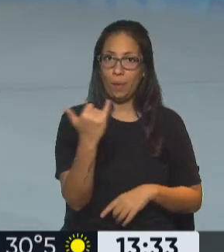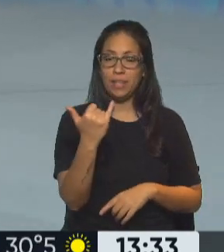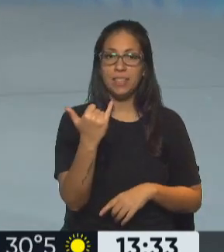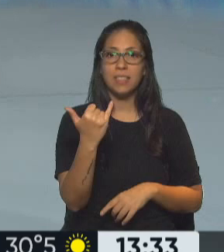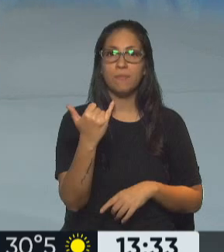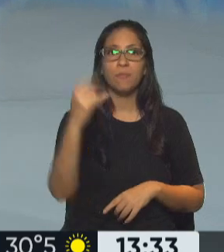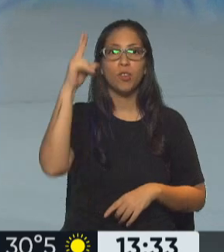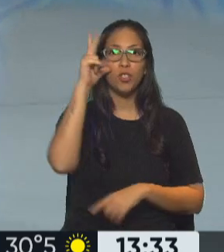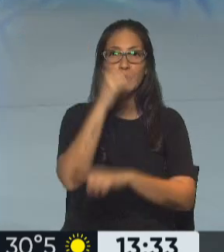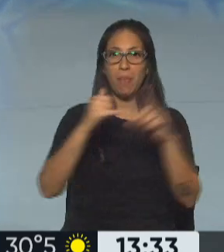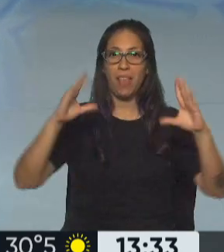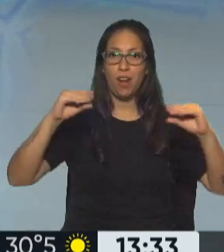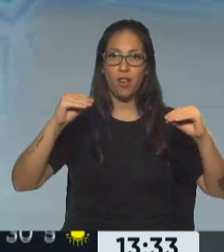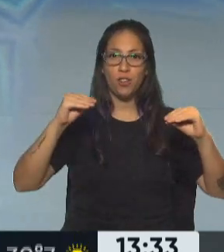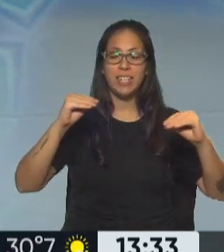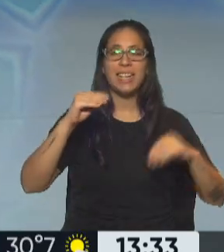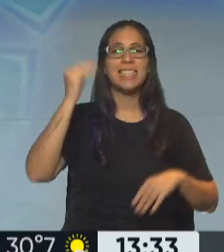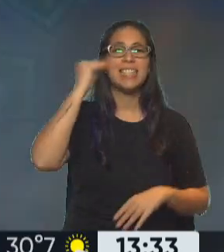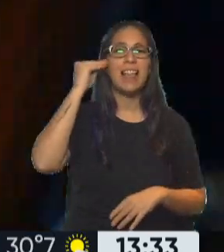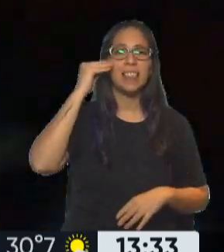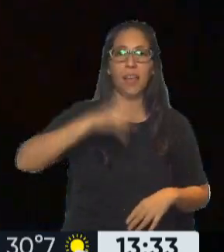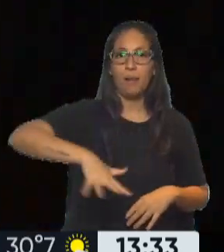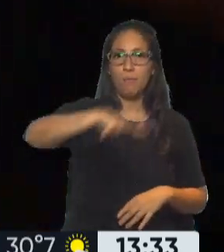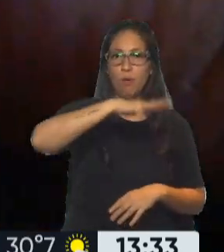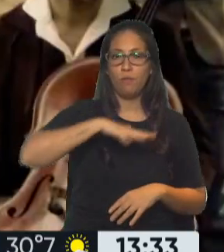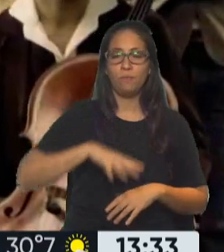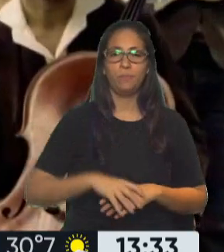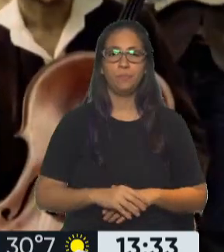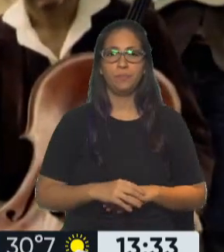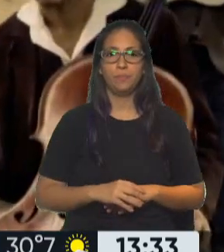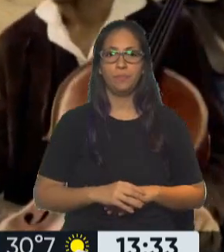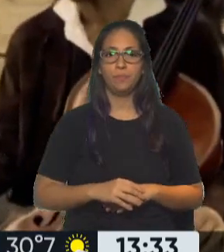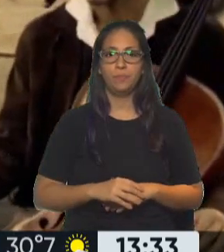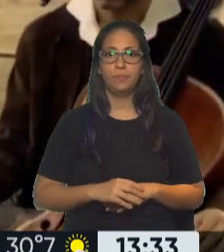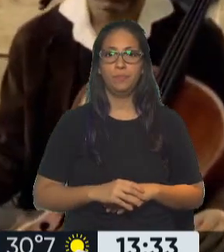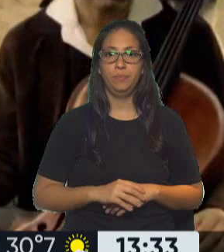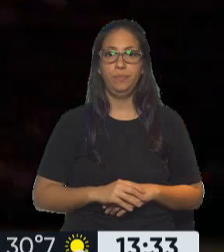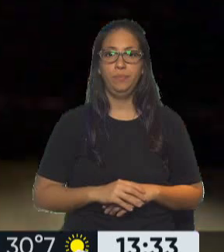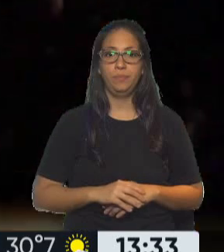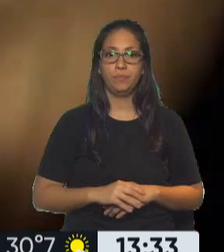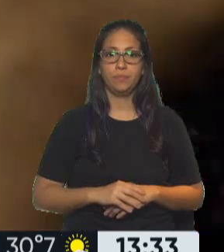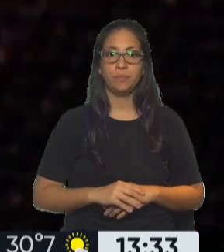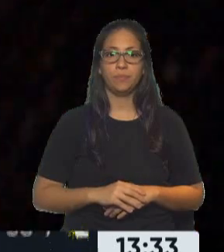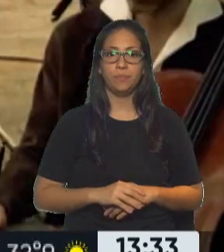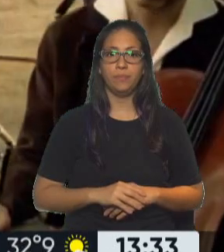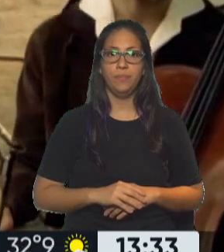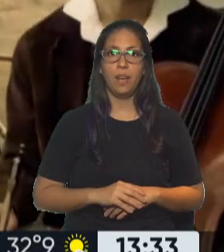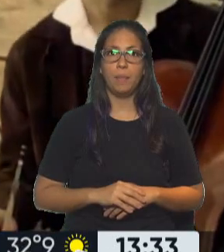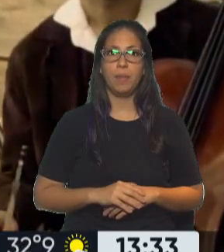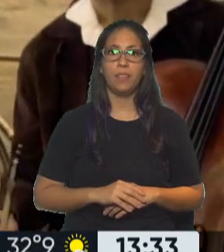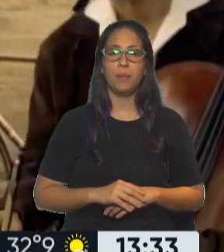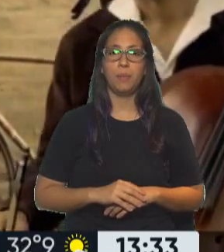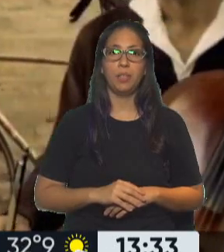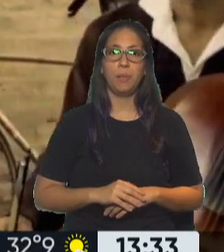las 20:30 en la Scala de San Telmo. Cada canción remite un momento, cada pasión